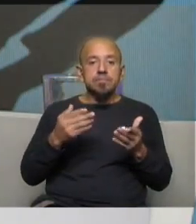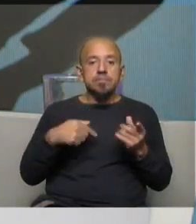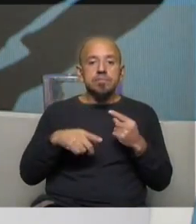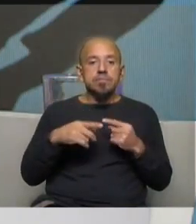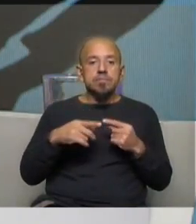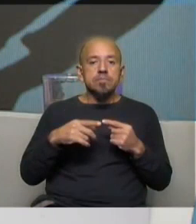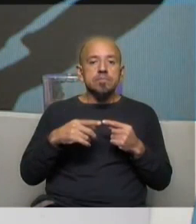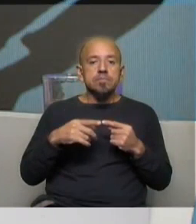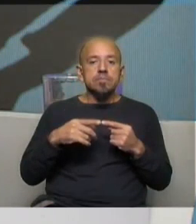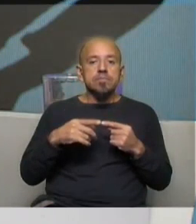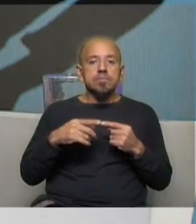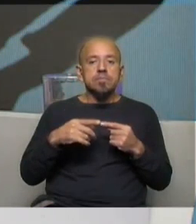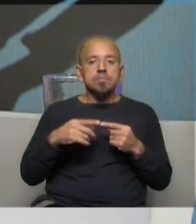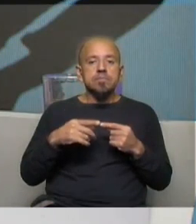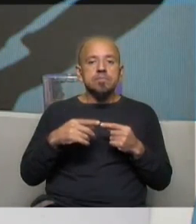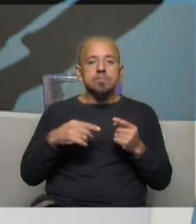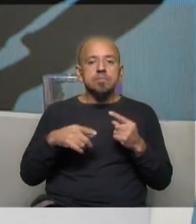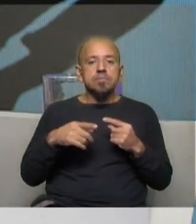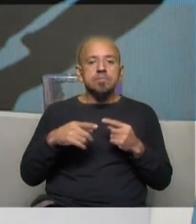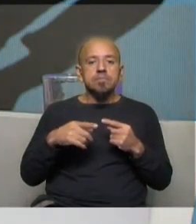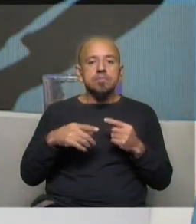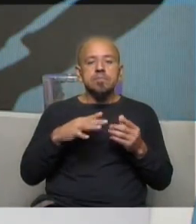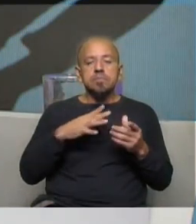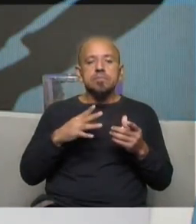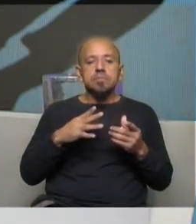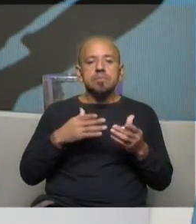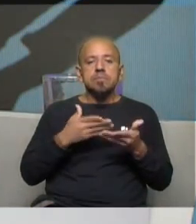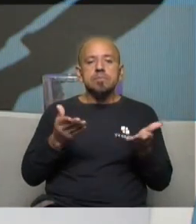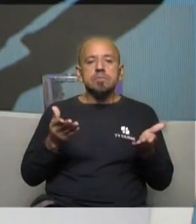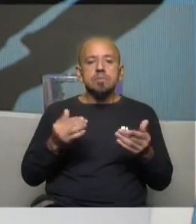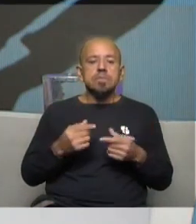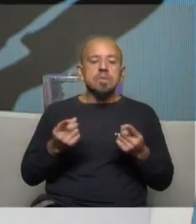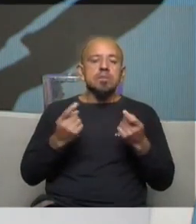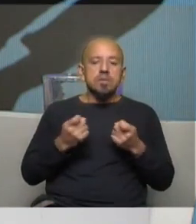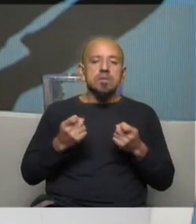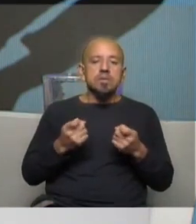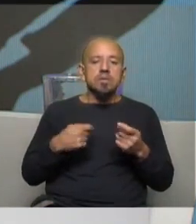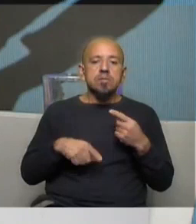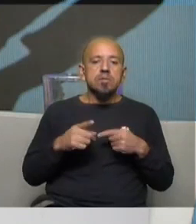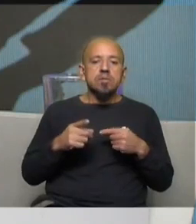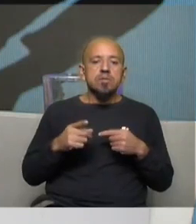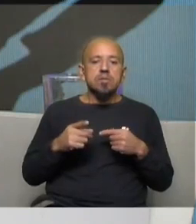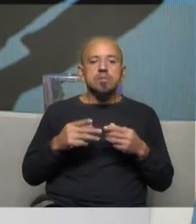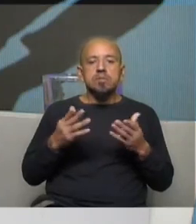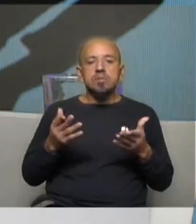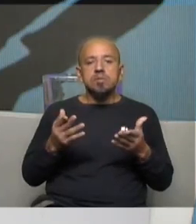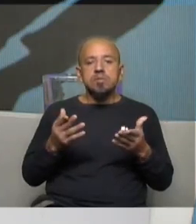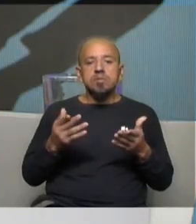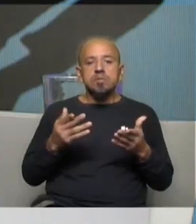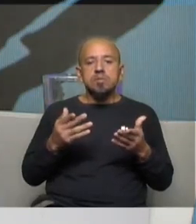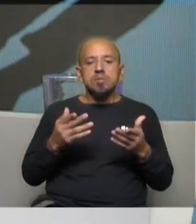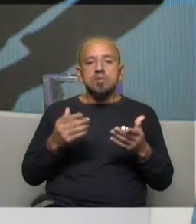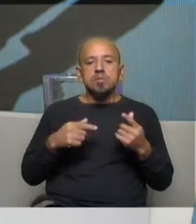perímetro experiencia salir del perímetro salirte de lo tuyo él necesitaba eso los 14 años pero por qué Por lo que dice Pablo